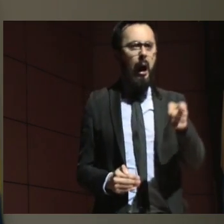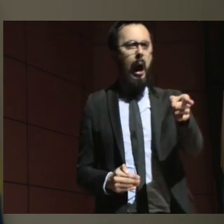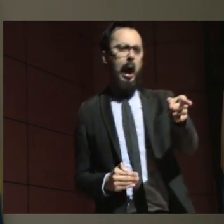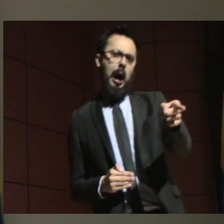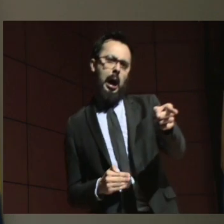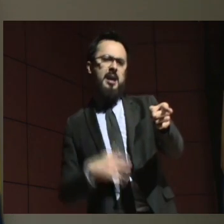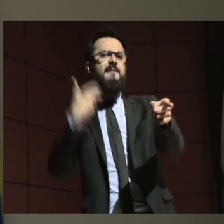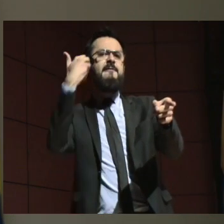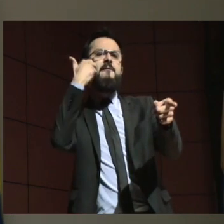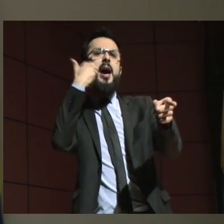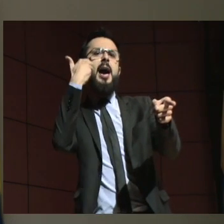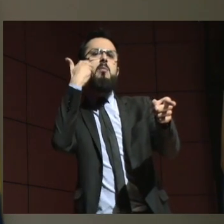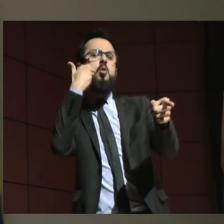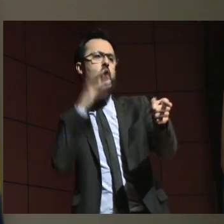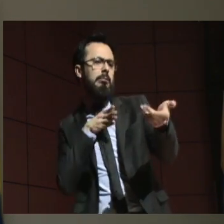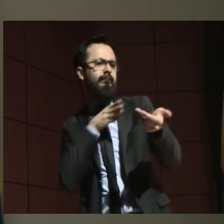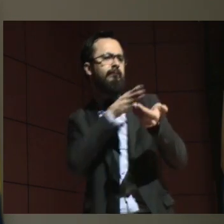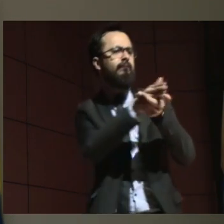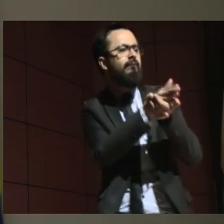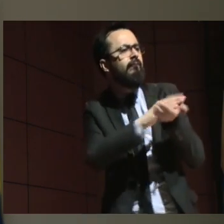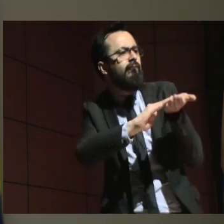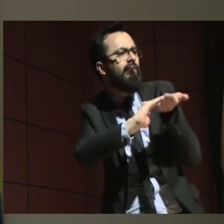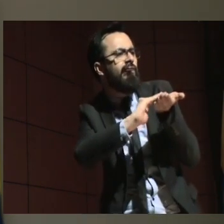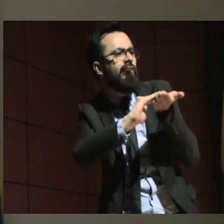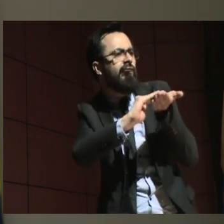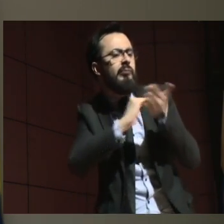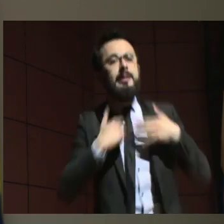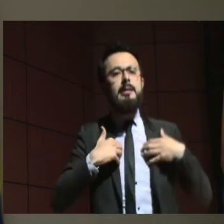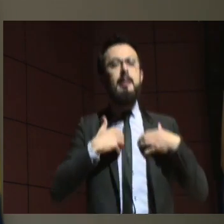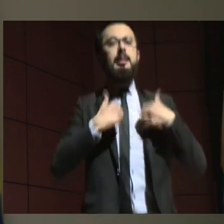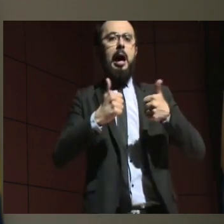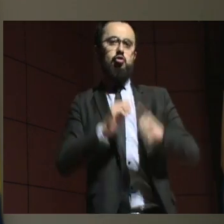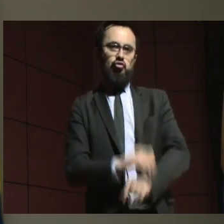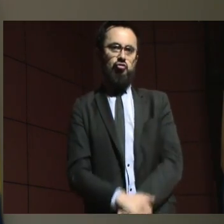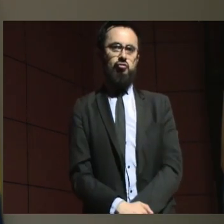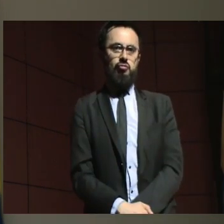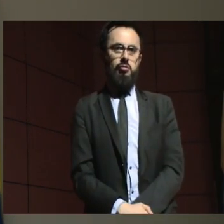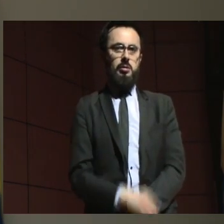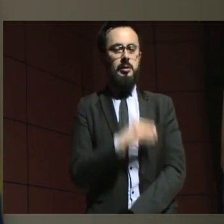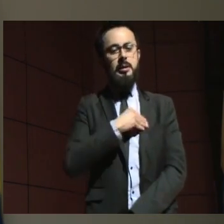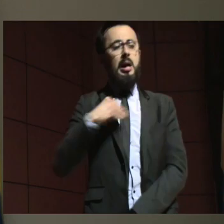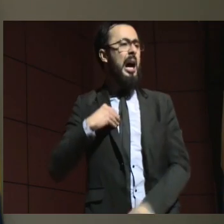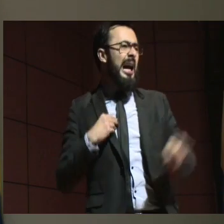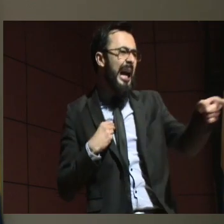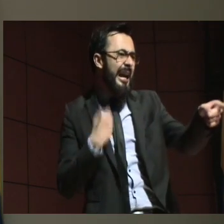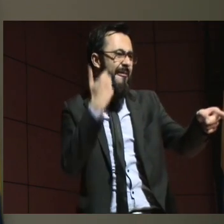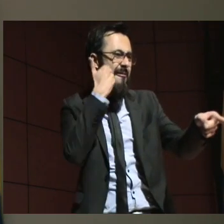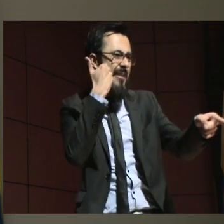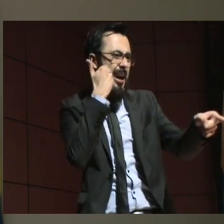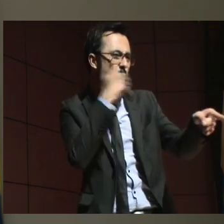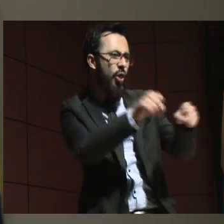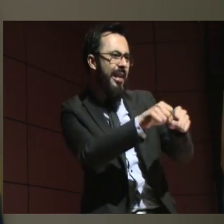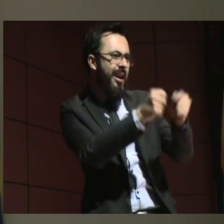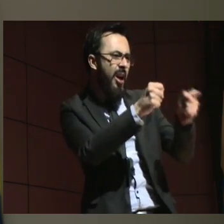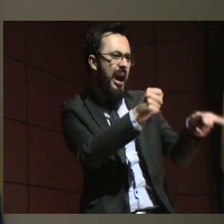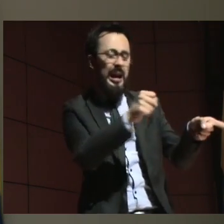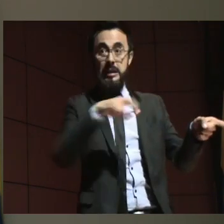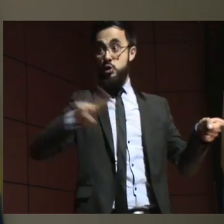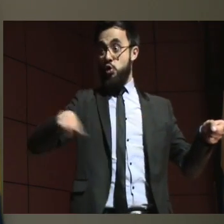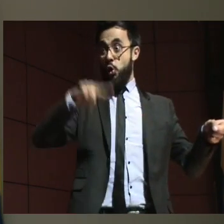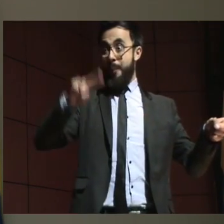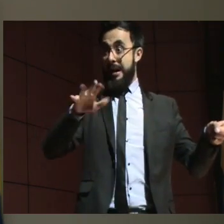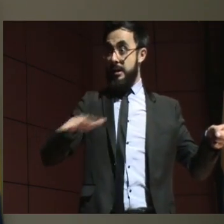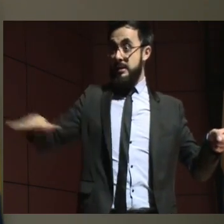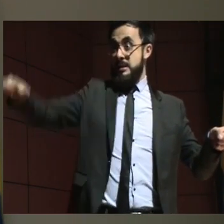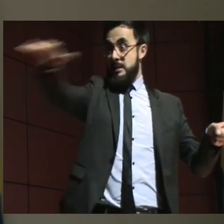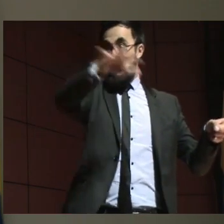intrínseca. Y por eso la respuesta de la sociedad es tratar de curar o arreglar o normalizar a las personas. Y por eso la respuesta del derecho es darle